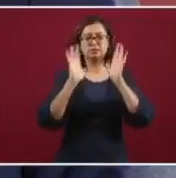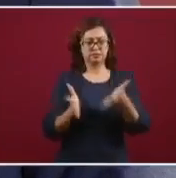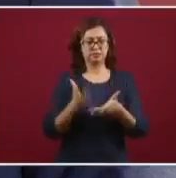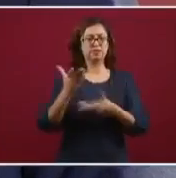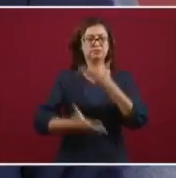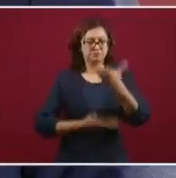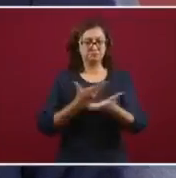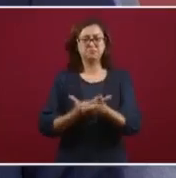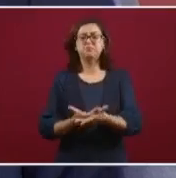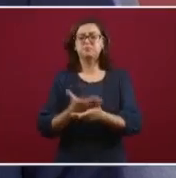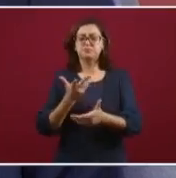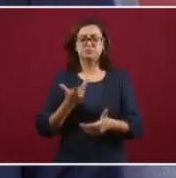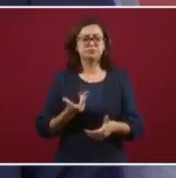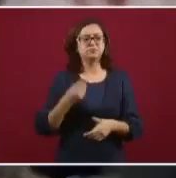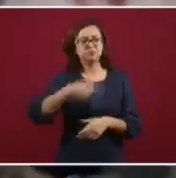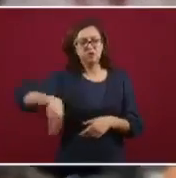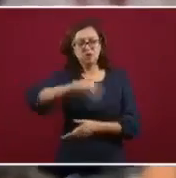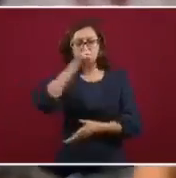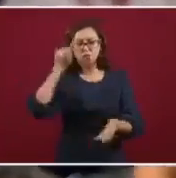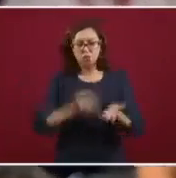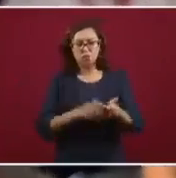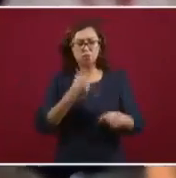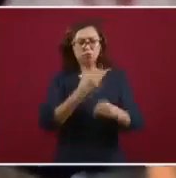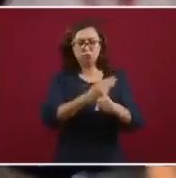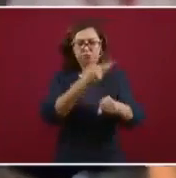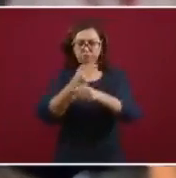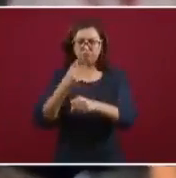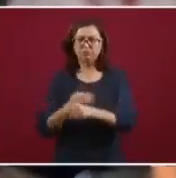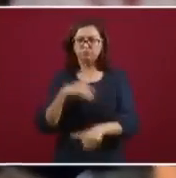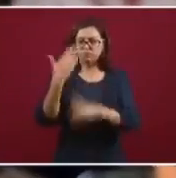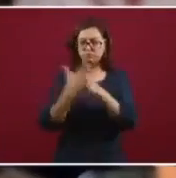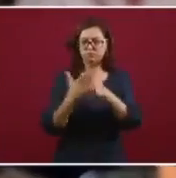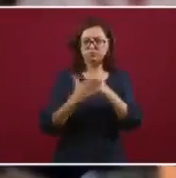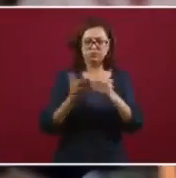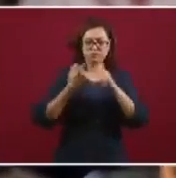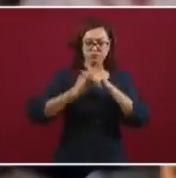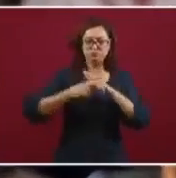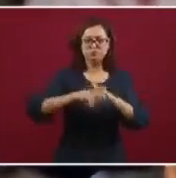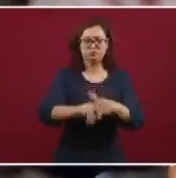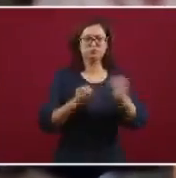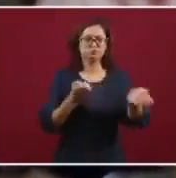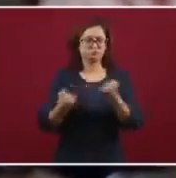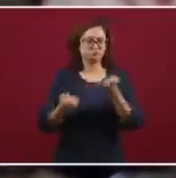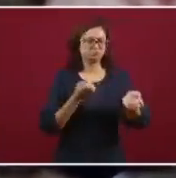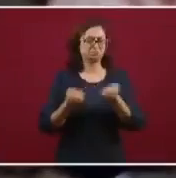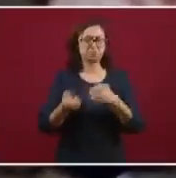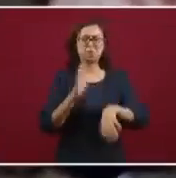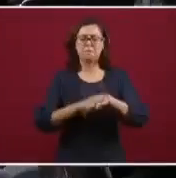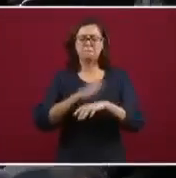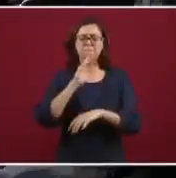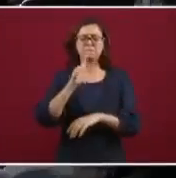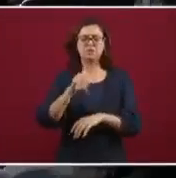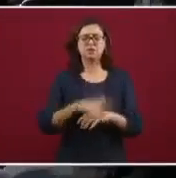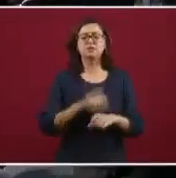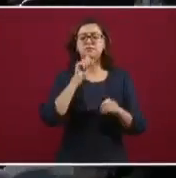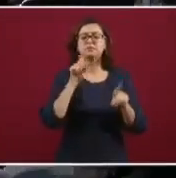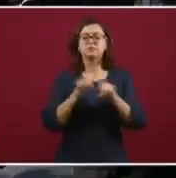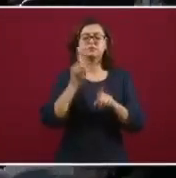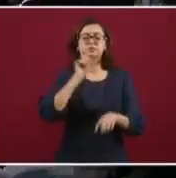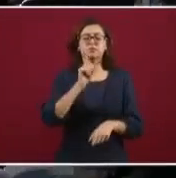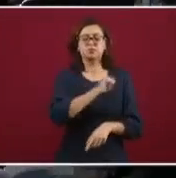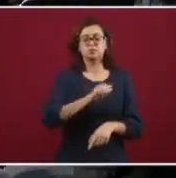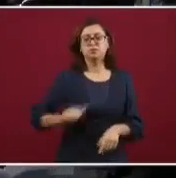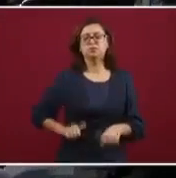orden, ya levantaron las necesidades del lugar y se va a poner a funcionar de mejor manera. De igual manera, la alcaldesa ya